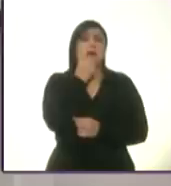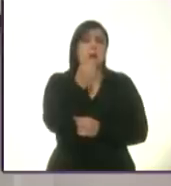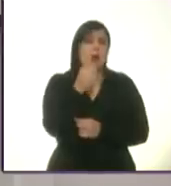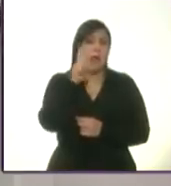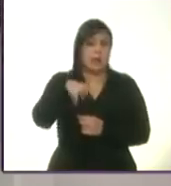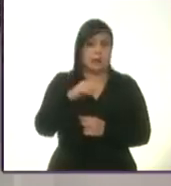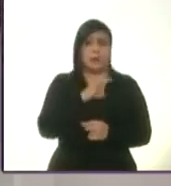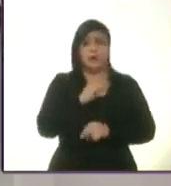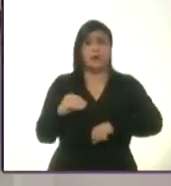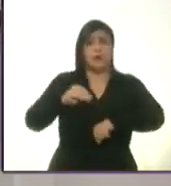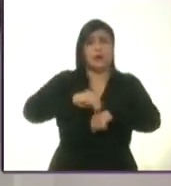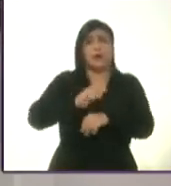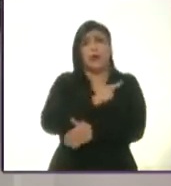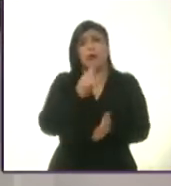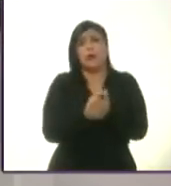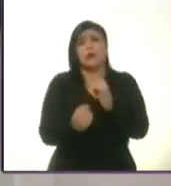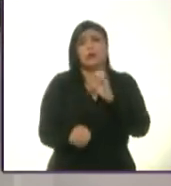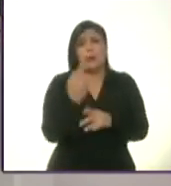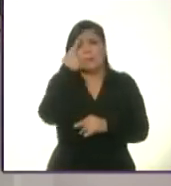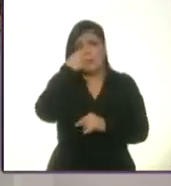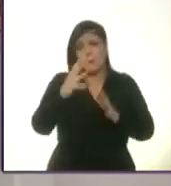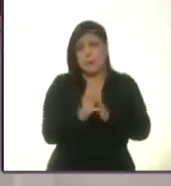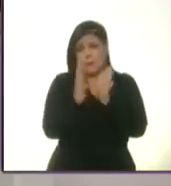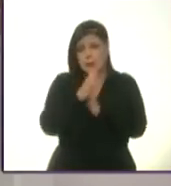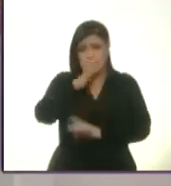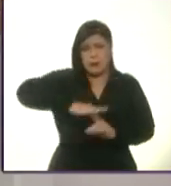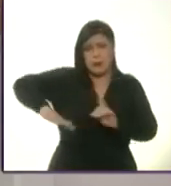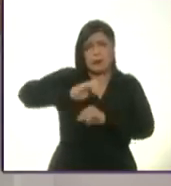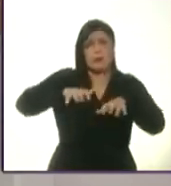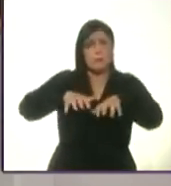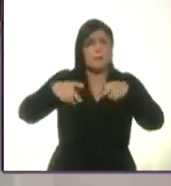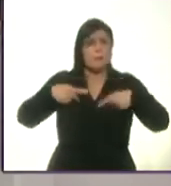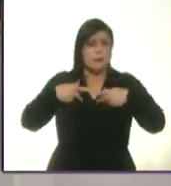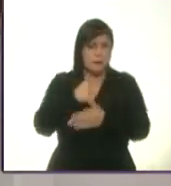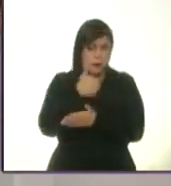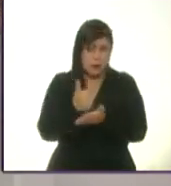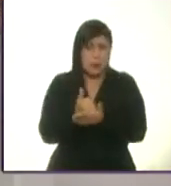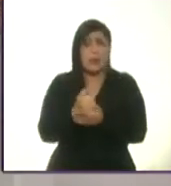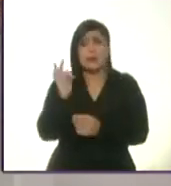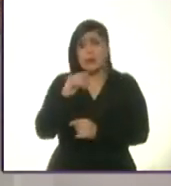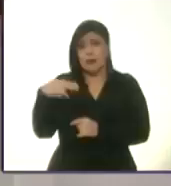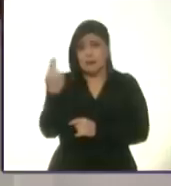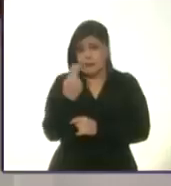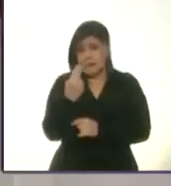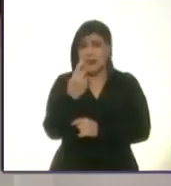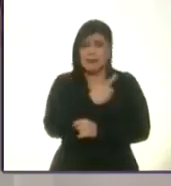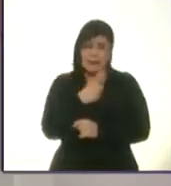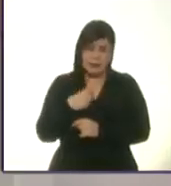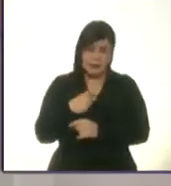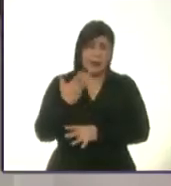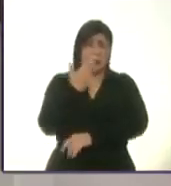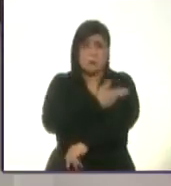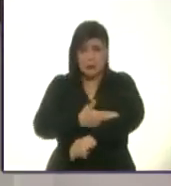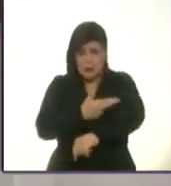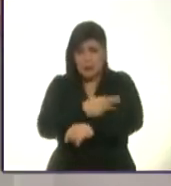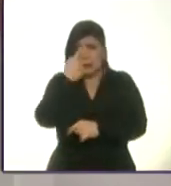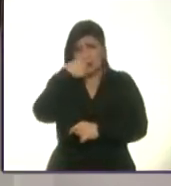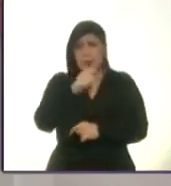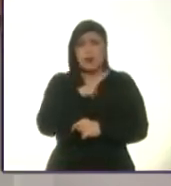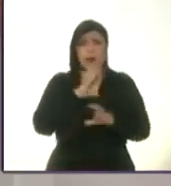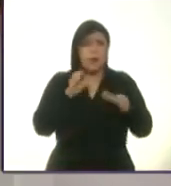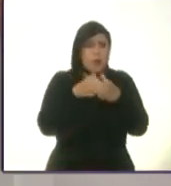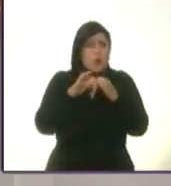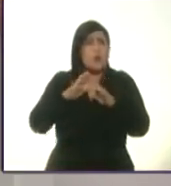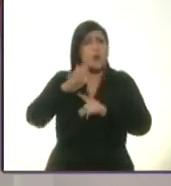nueva ley de participación ciudadana sería necesaria una justicia cívica gestión comunitaria a